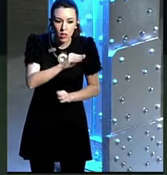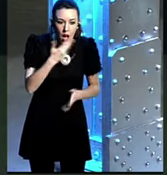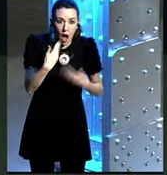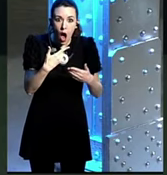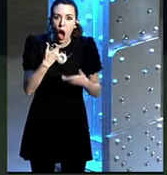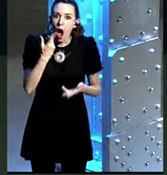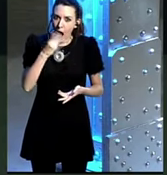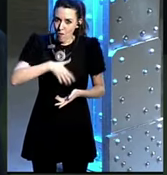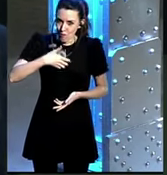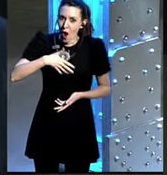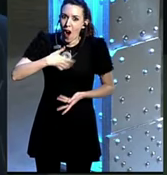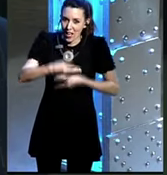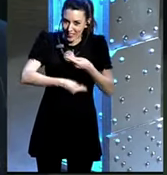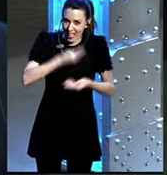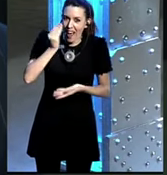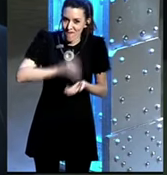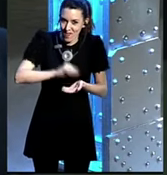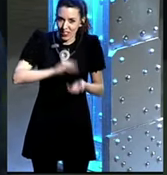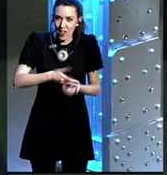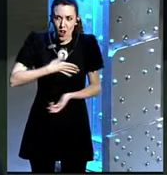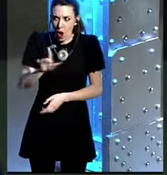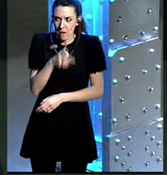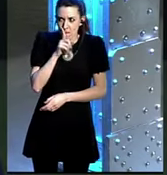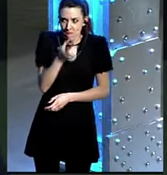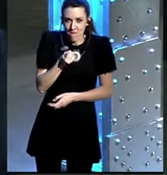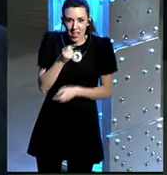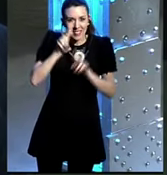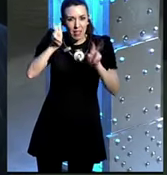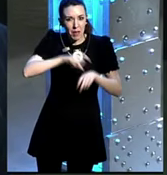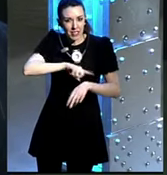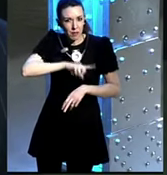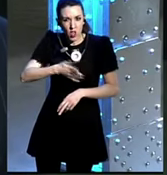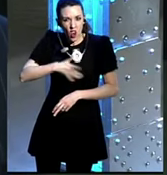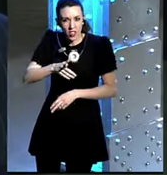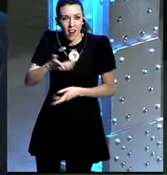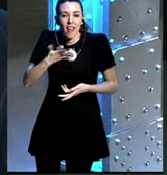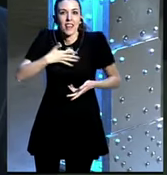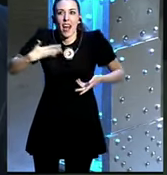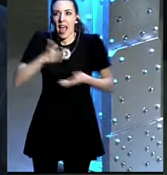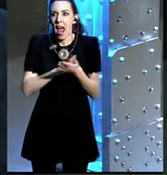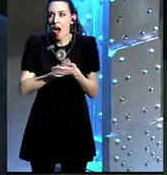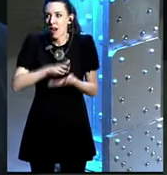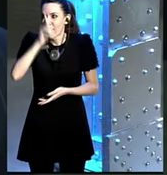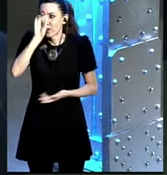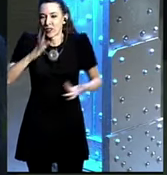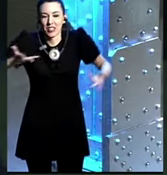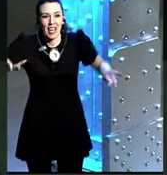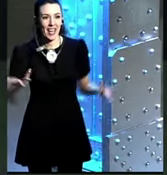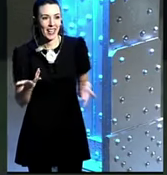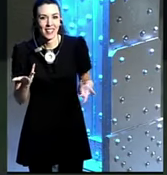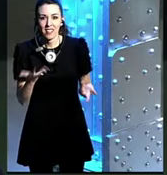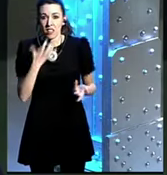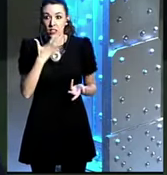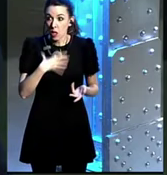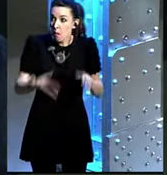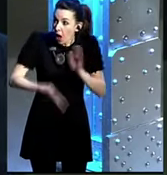les molesta mucho que lo haga. No quieren hablar de sentimientos. Quieren hablar, pues no sé, de si